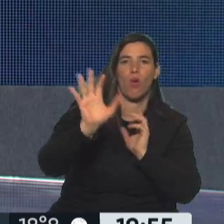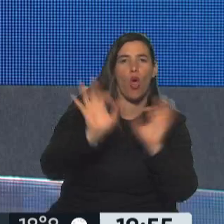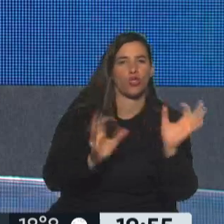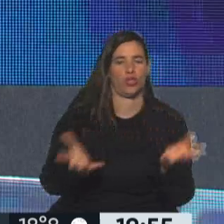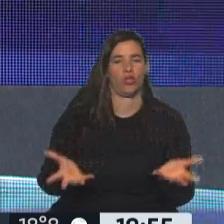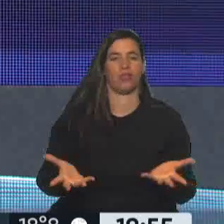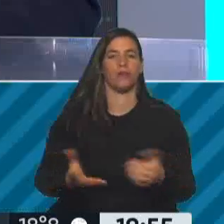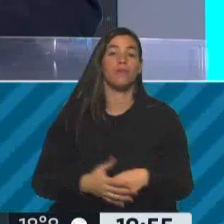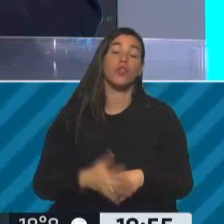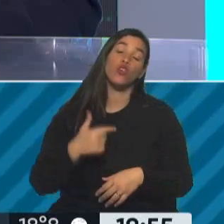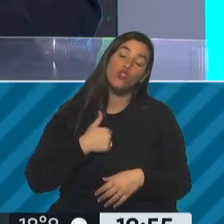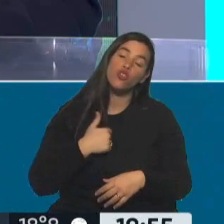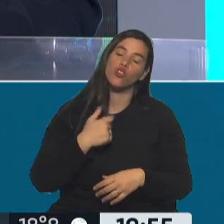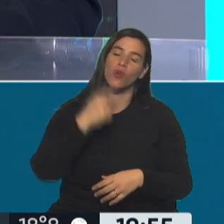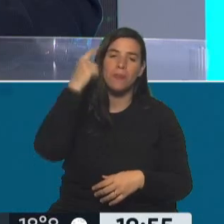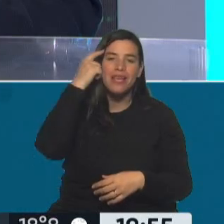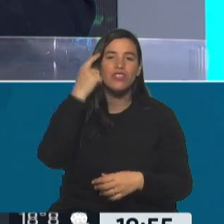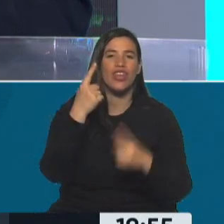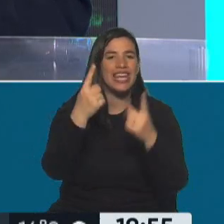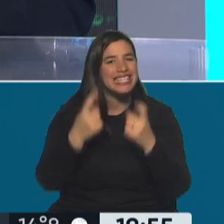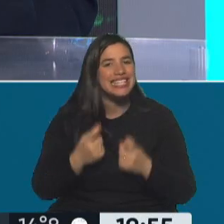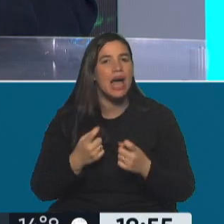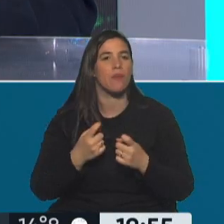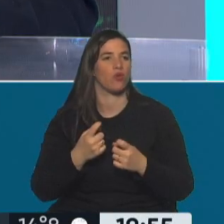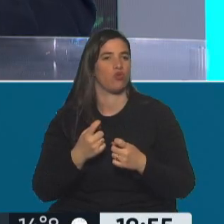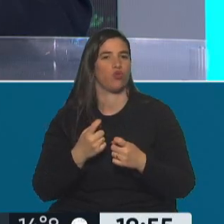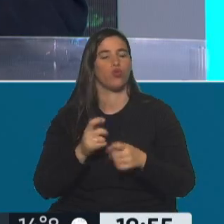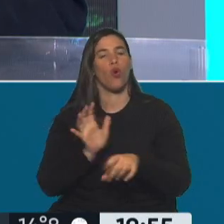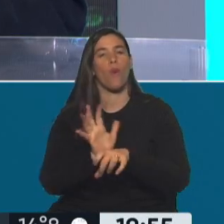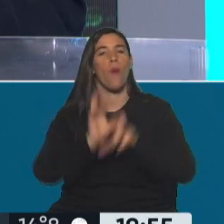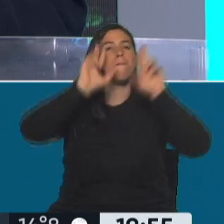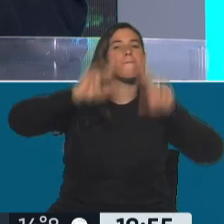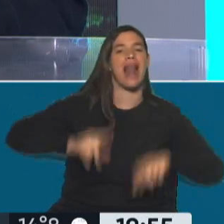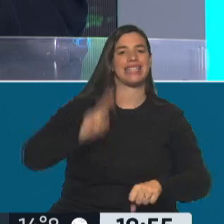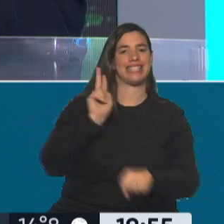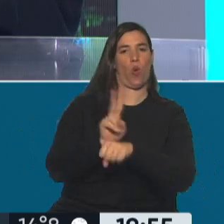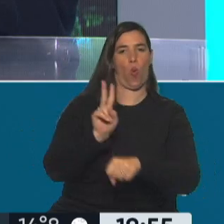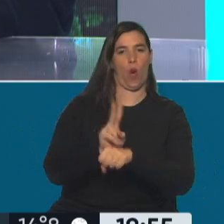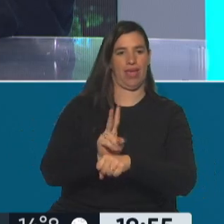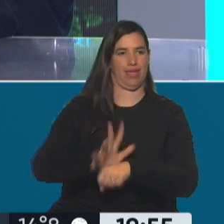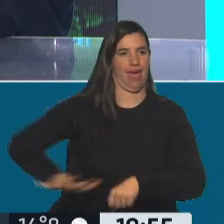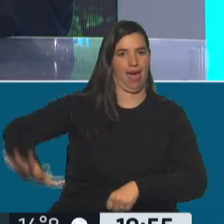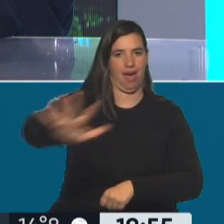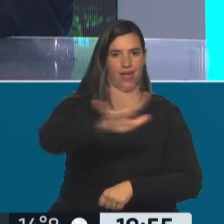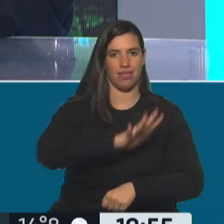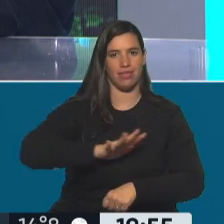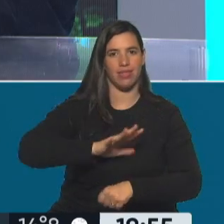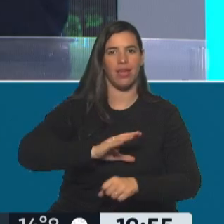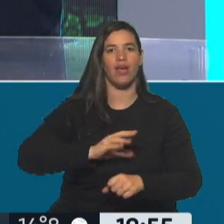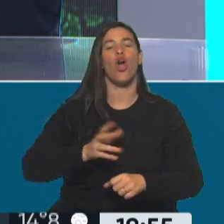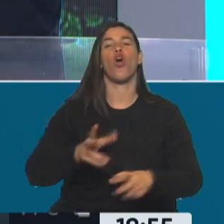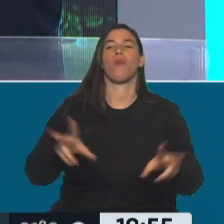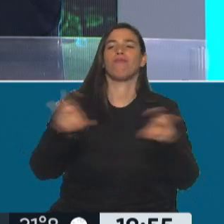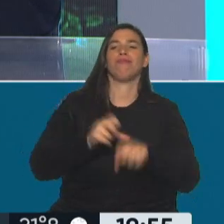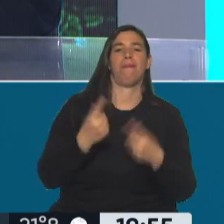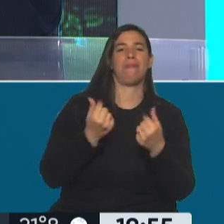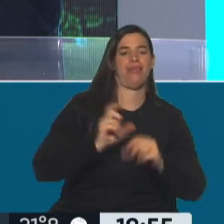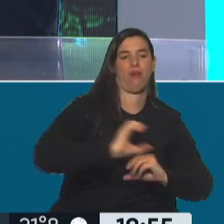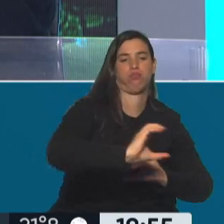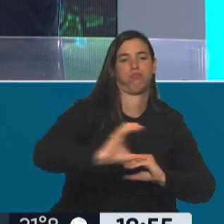bajaron los índices de inseguridad. No. Por supuesto los índices que no. de asesinato en la provincia de Buenos Aires eran el doble de los que son ahora. Digo, en vez de pensar en